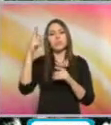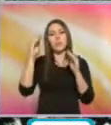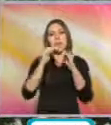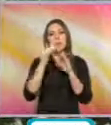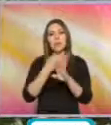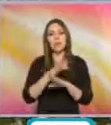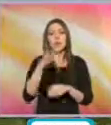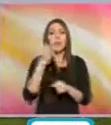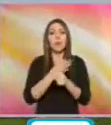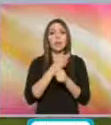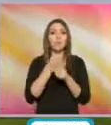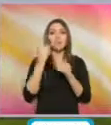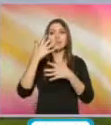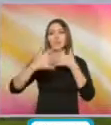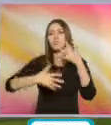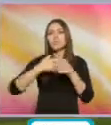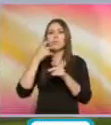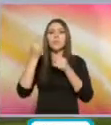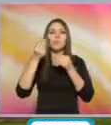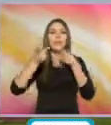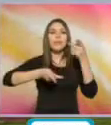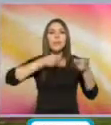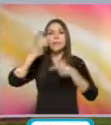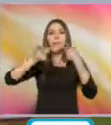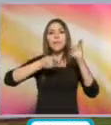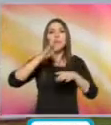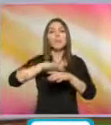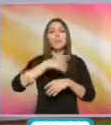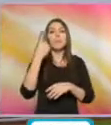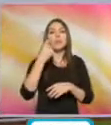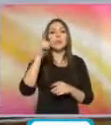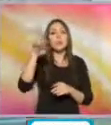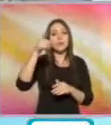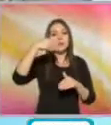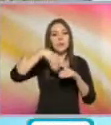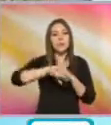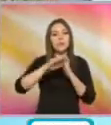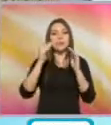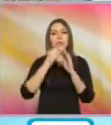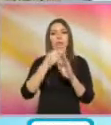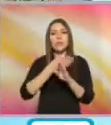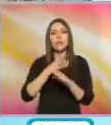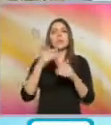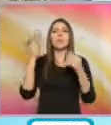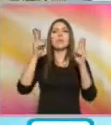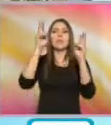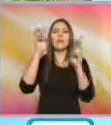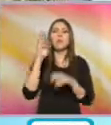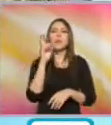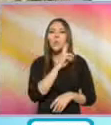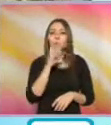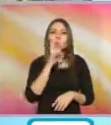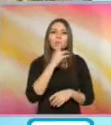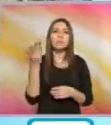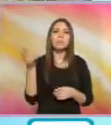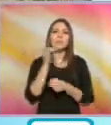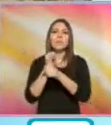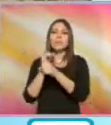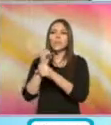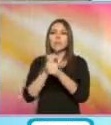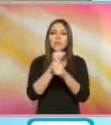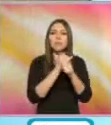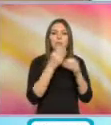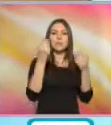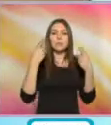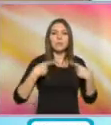desatan pues muchos rumores, justamente durante una crisis en la Casa Blanca por el tema de Rusia, por las investigaciones que hay alrededor de gente muy cercana,